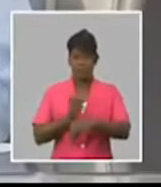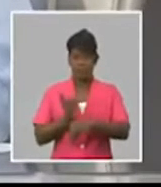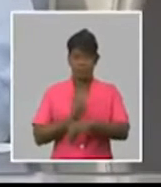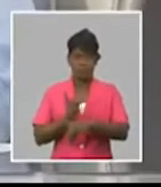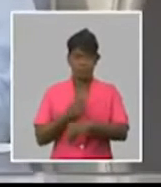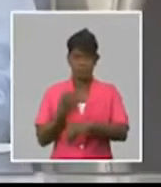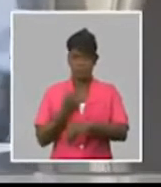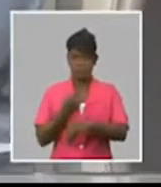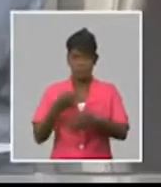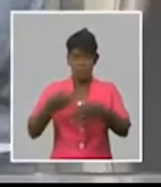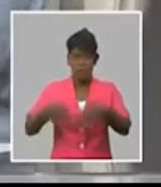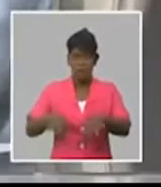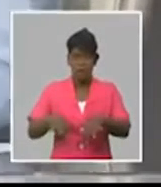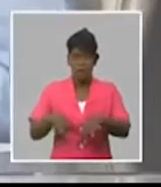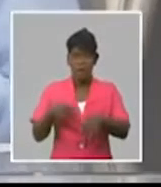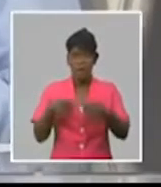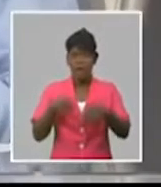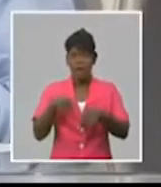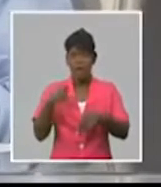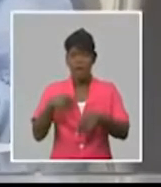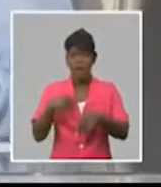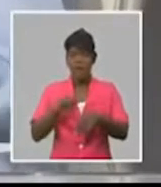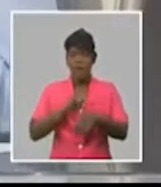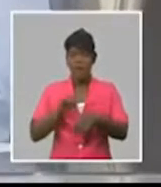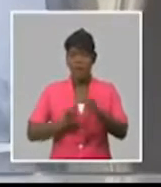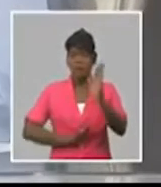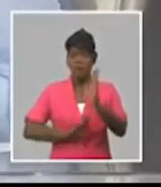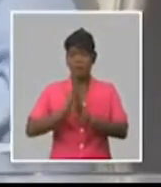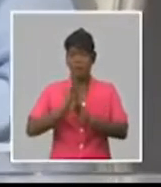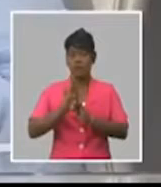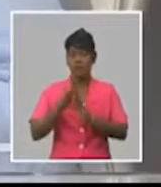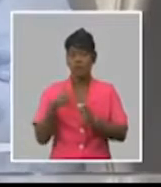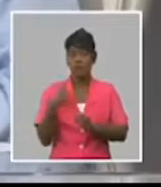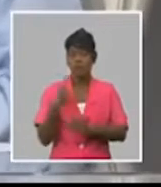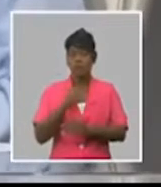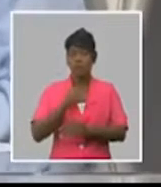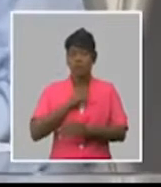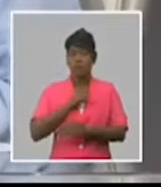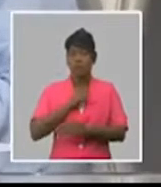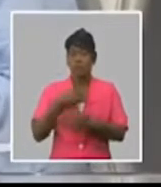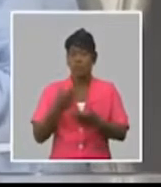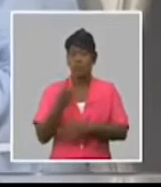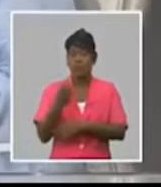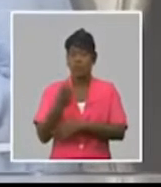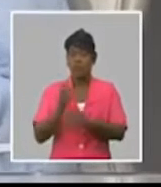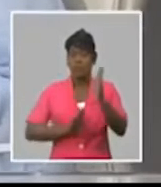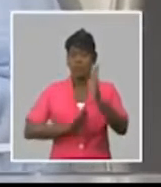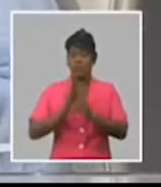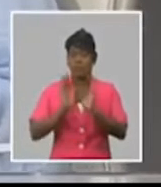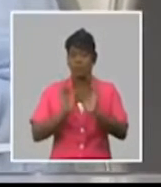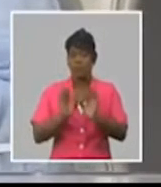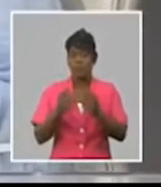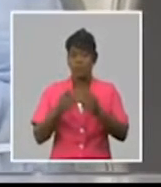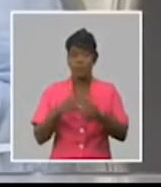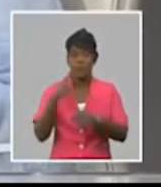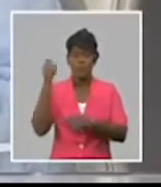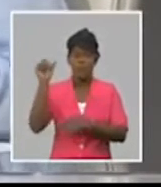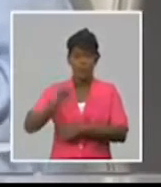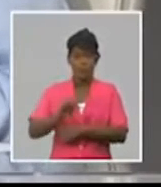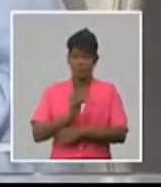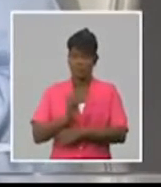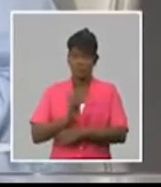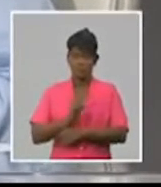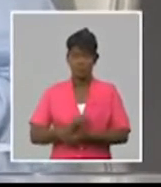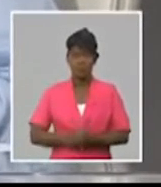tenemos financiero en el país, vamos hacia otro, que renunciamos a las conquistas. No se trata de eso. Por lo tanto, al ordenamiento monetario démosle